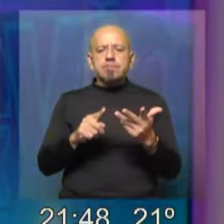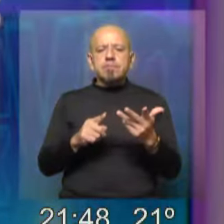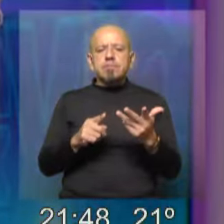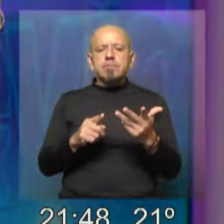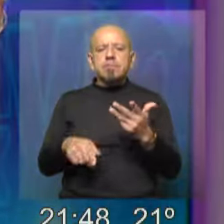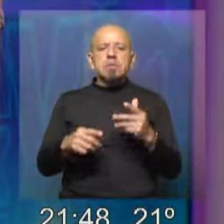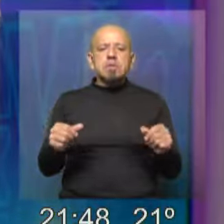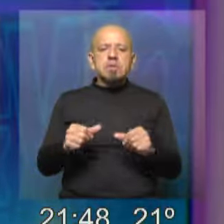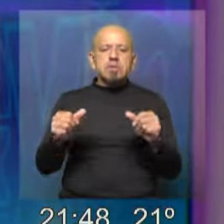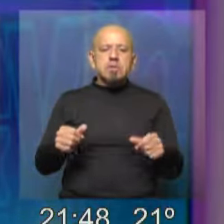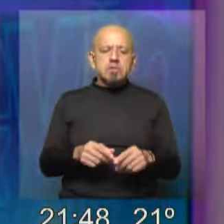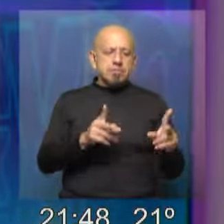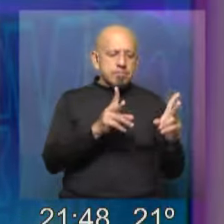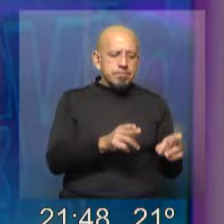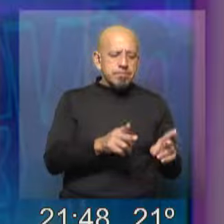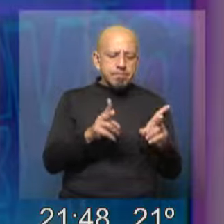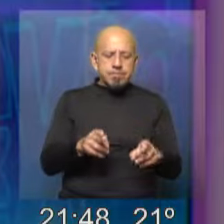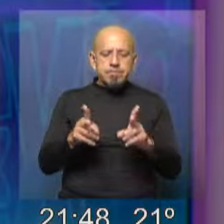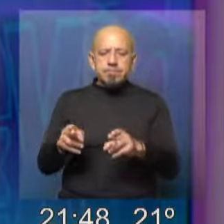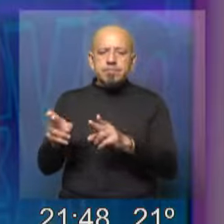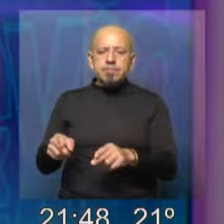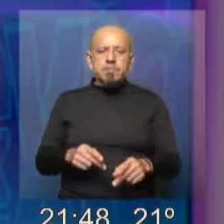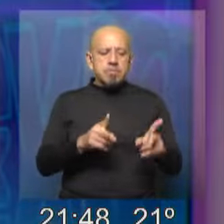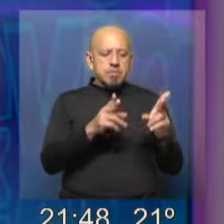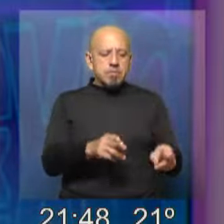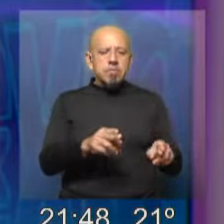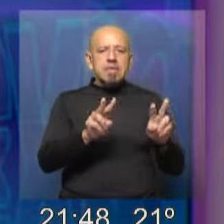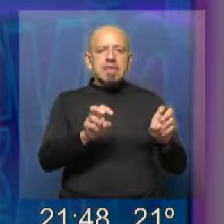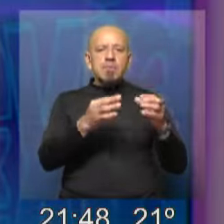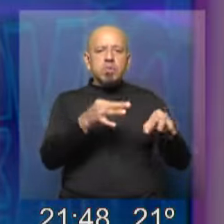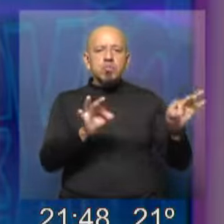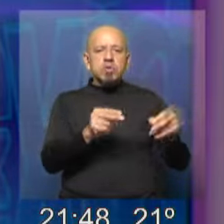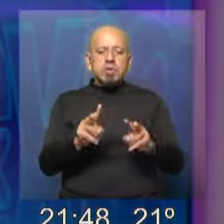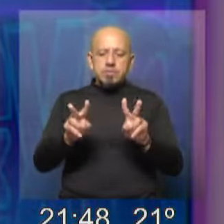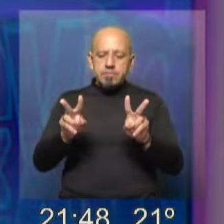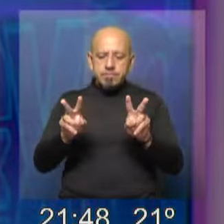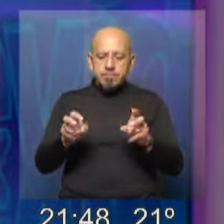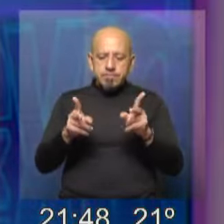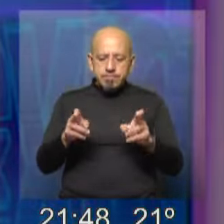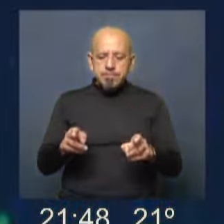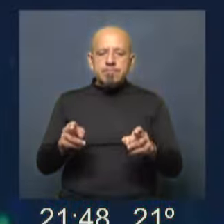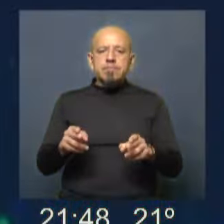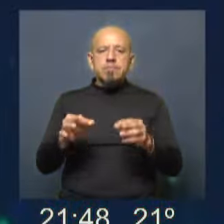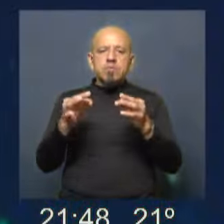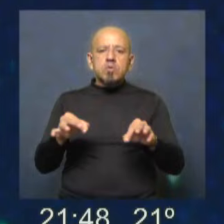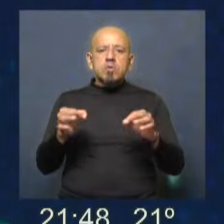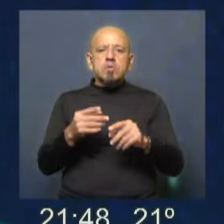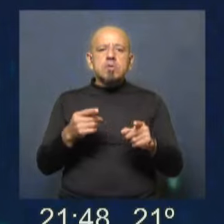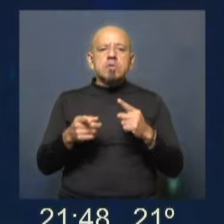capítulos, sí, ¿verdad? Según cada tema. ¿Va a tener que ver con eso el espectáculo o ya vas a ir por otro lado? Bueno, en